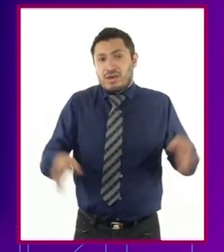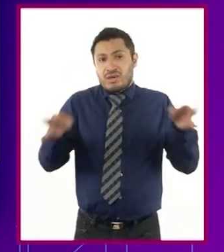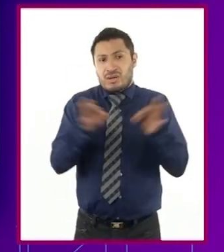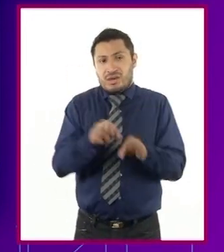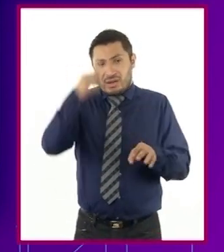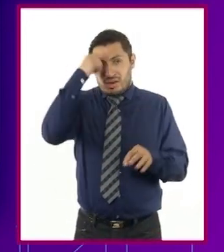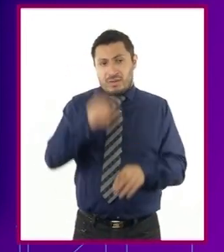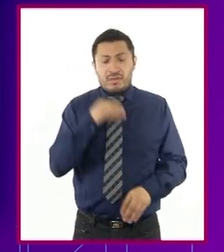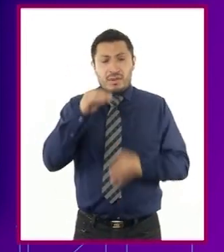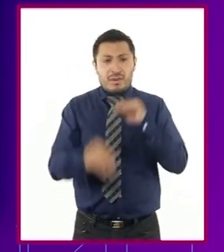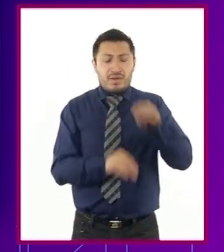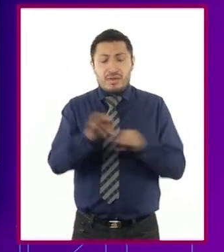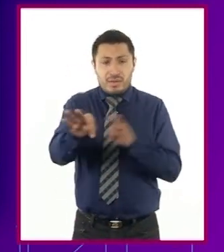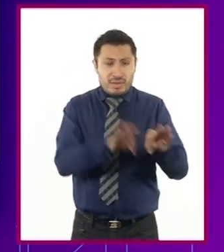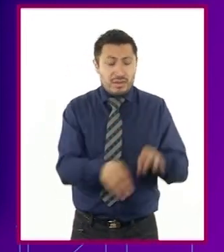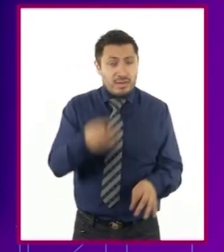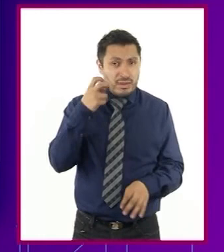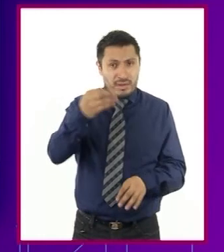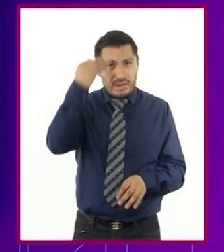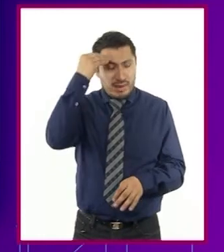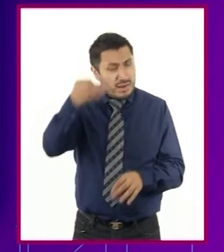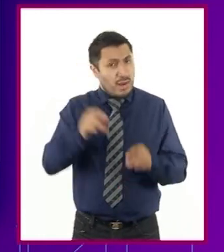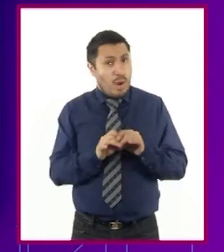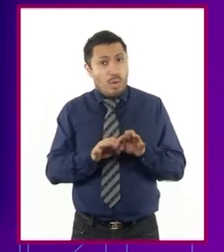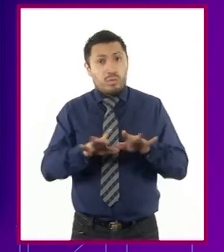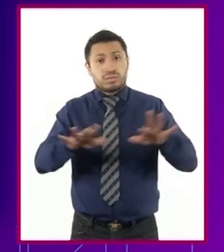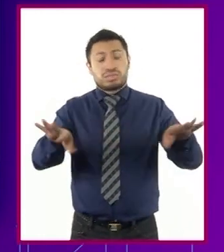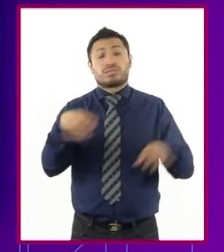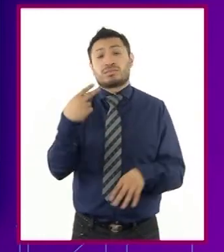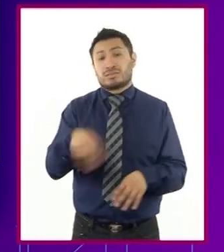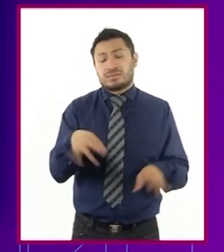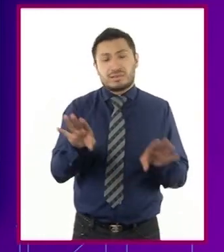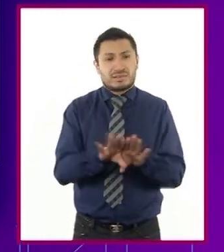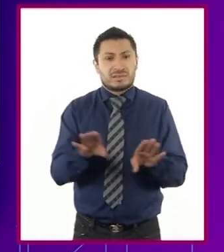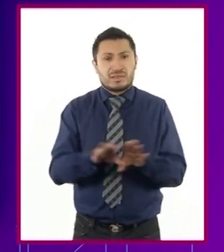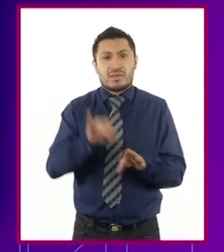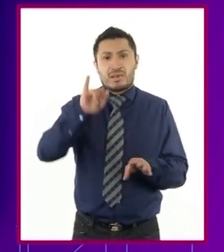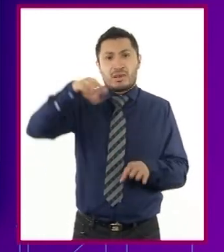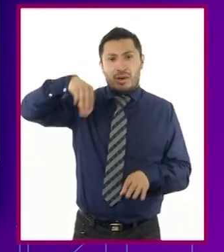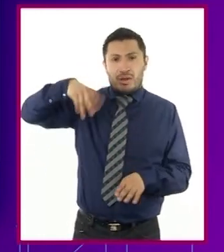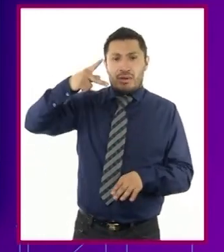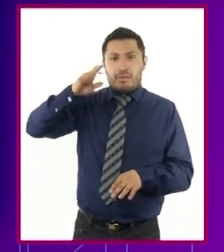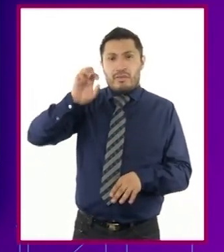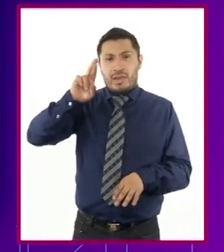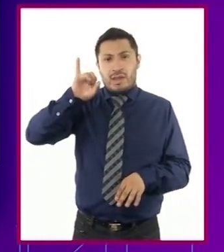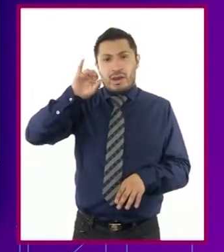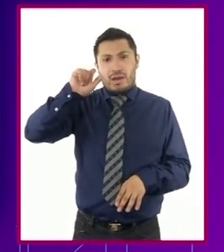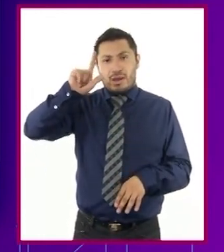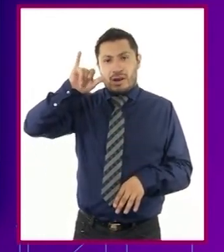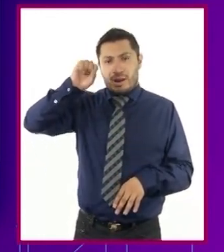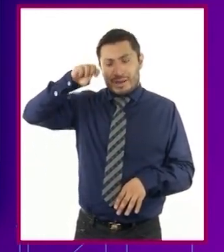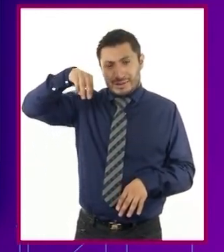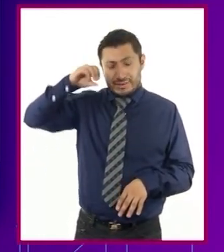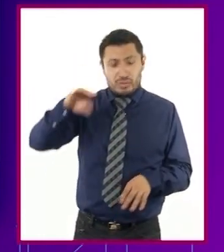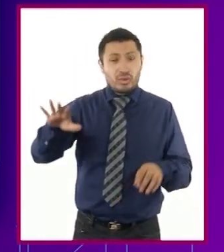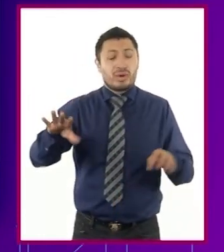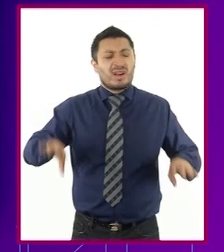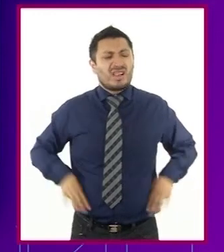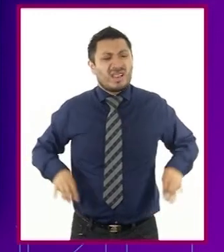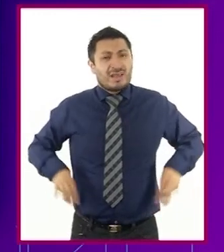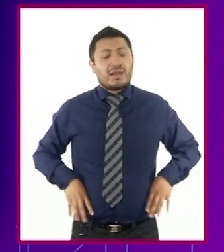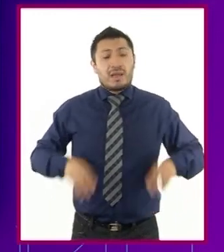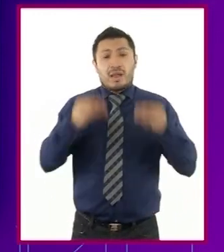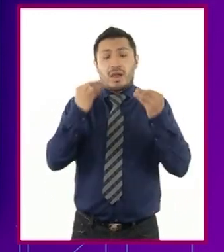la producción. A esta etapa expansionista se le conoce como imperialismo. Se caracterizó porque las